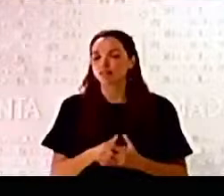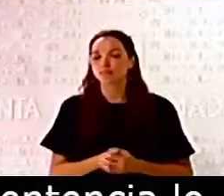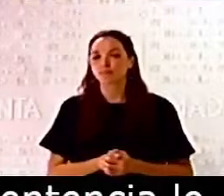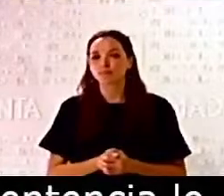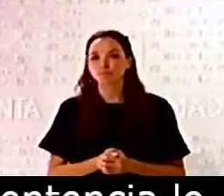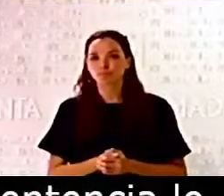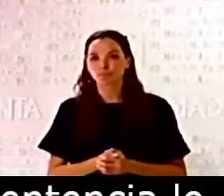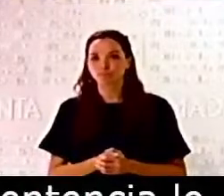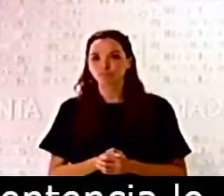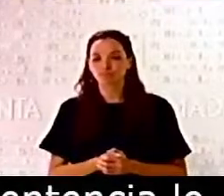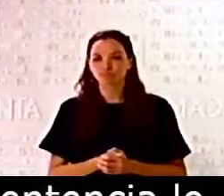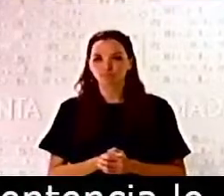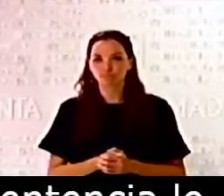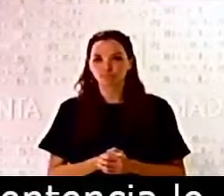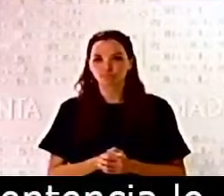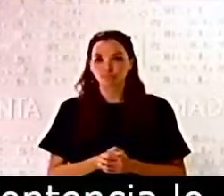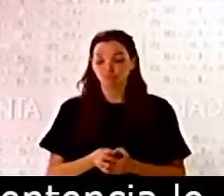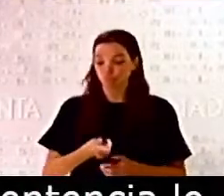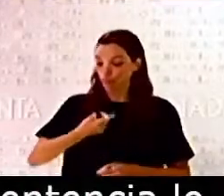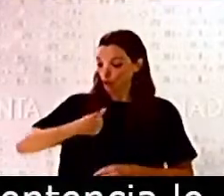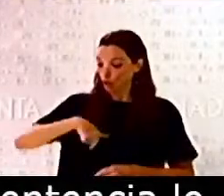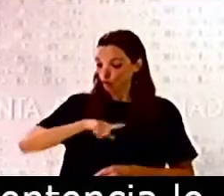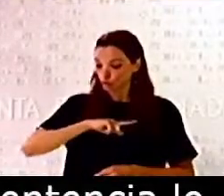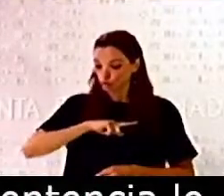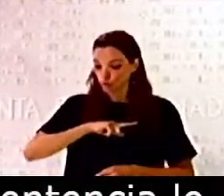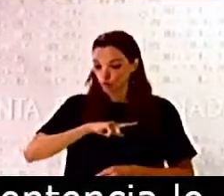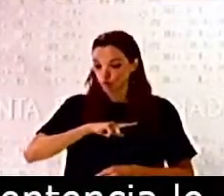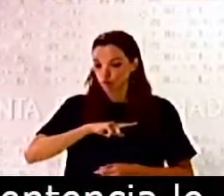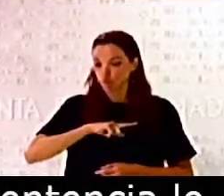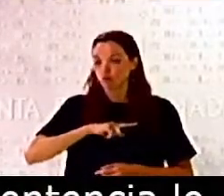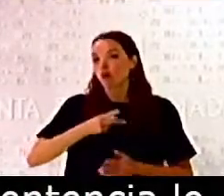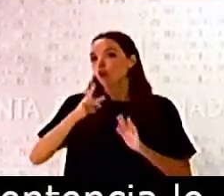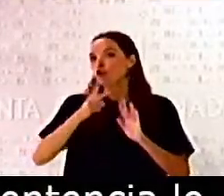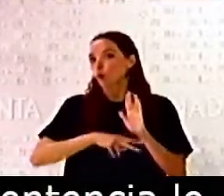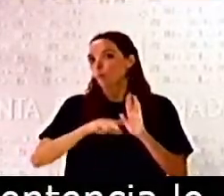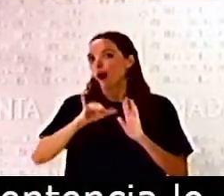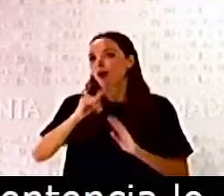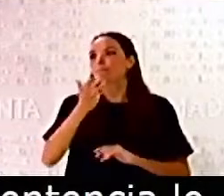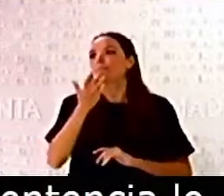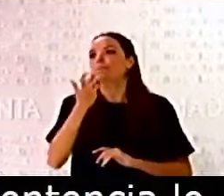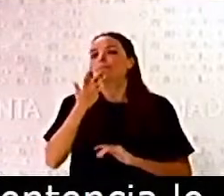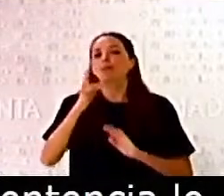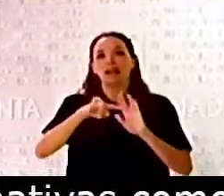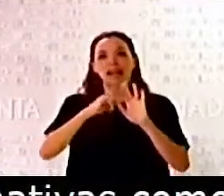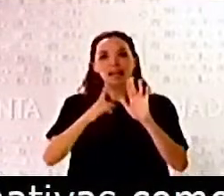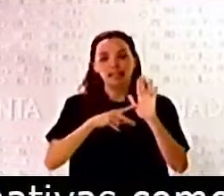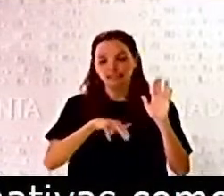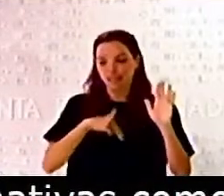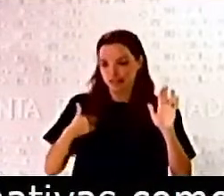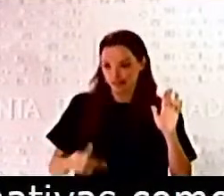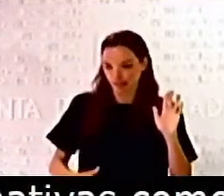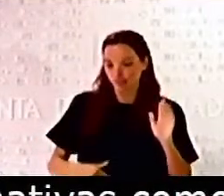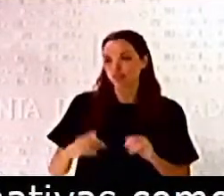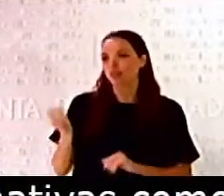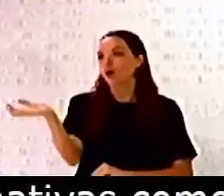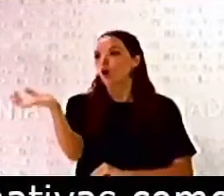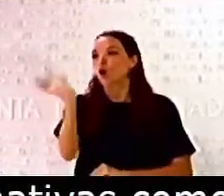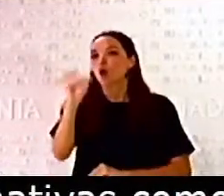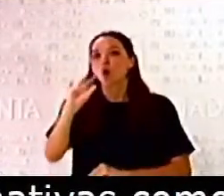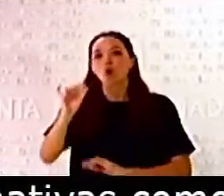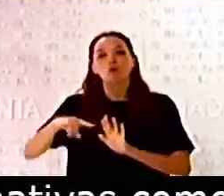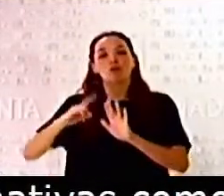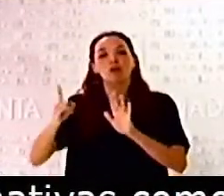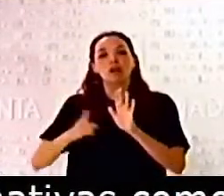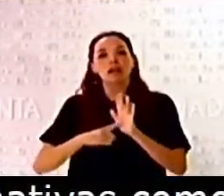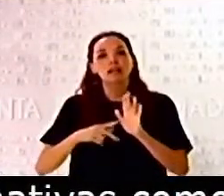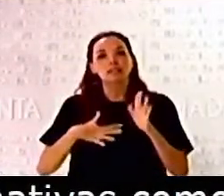es que tenemos herramientas normativas como la Ley General de Sanidad, como las leyes orgánicas de salud